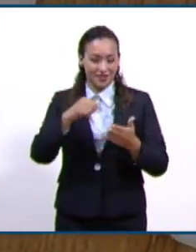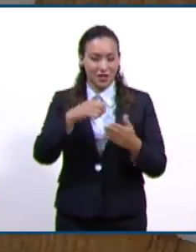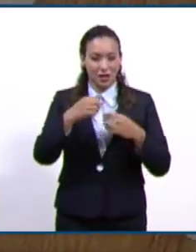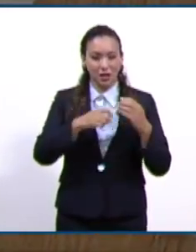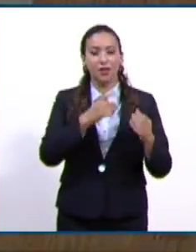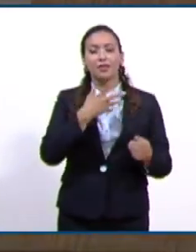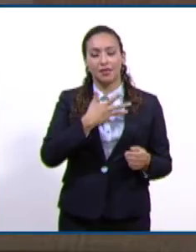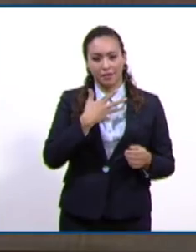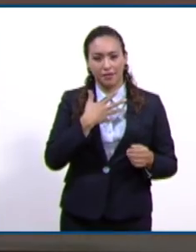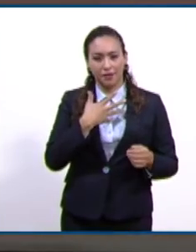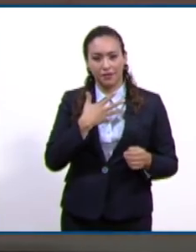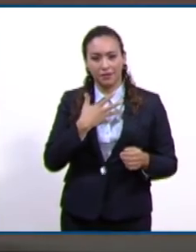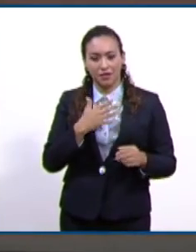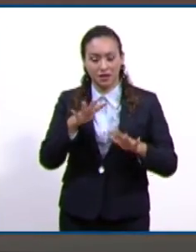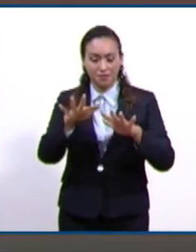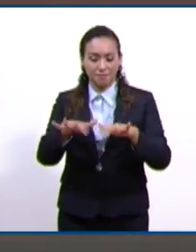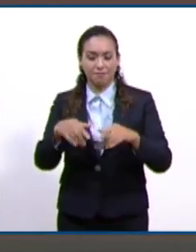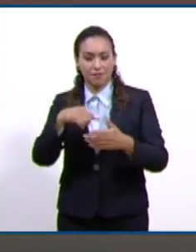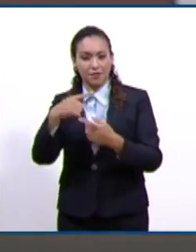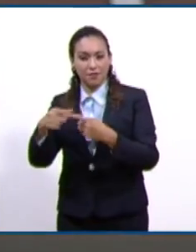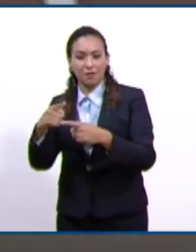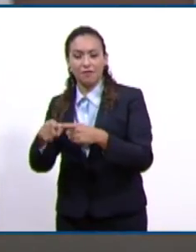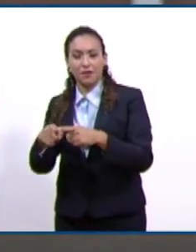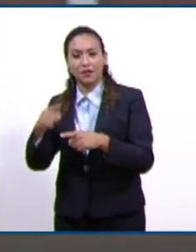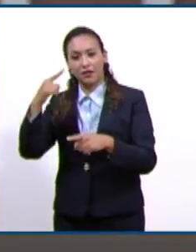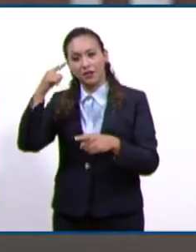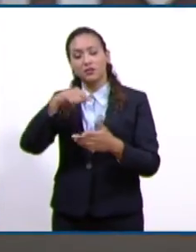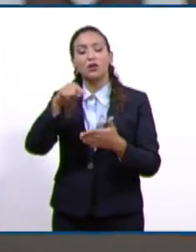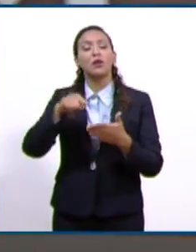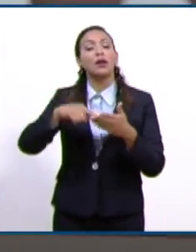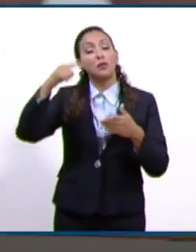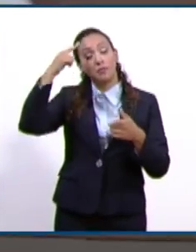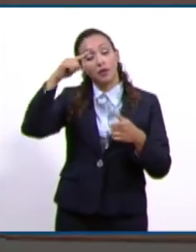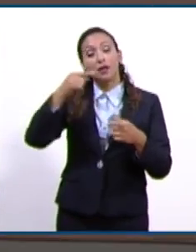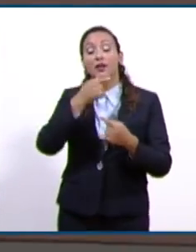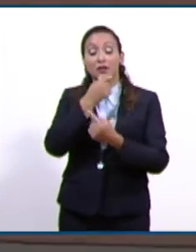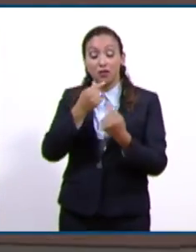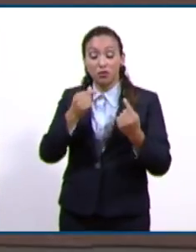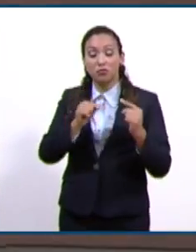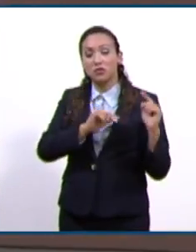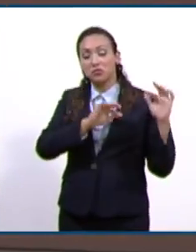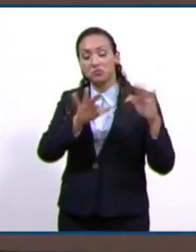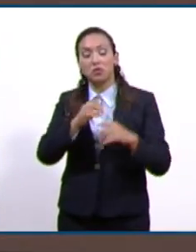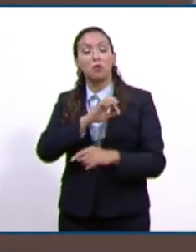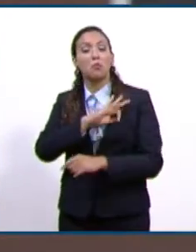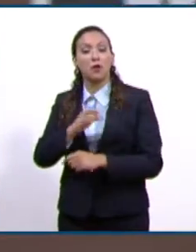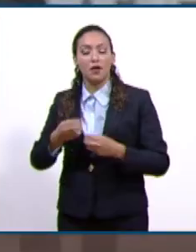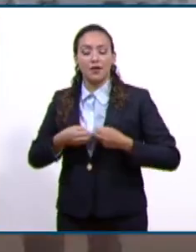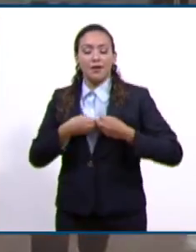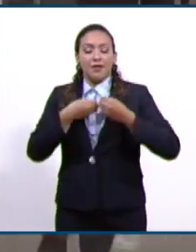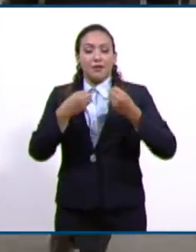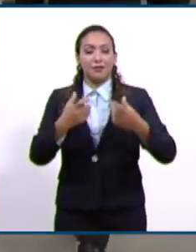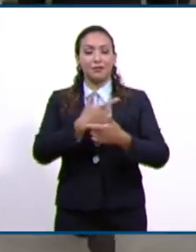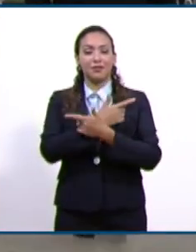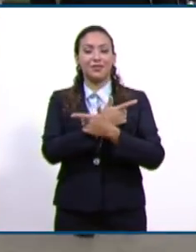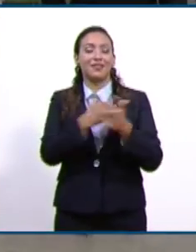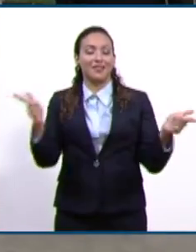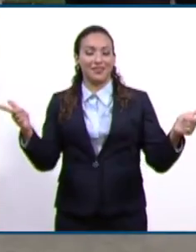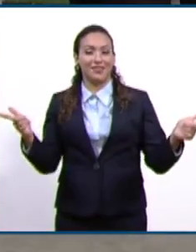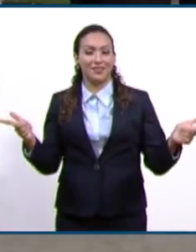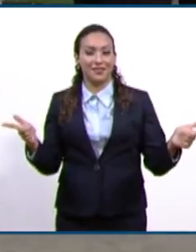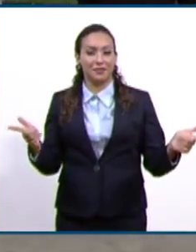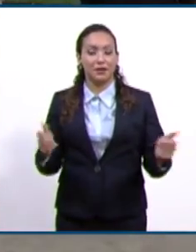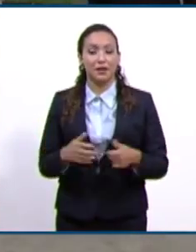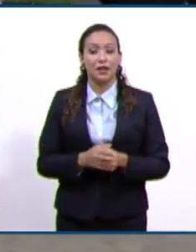cuenta con las salas precisamente en este sentido, espacios en los que los infantes pueden desenvolverse y expresarse de manera libre y